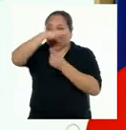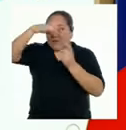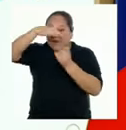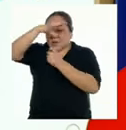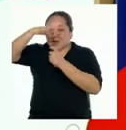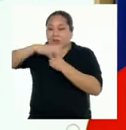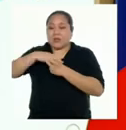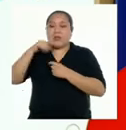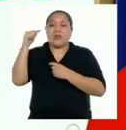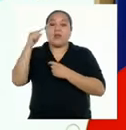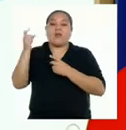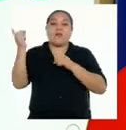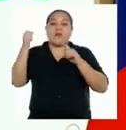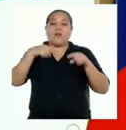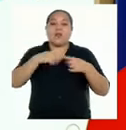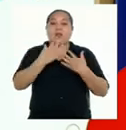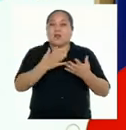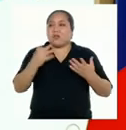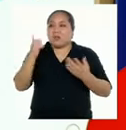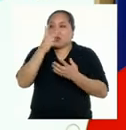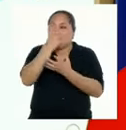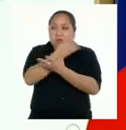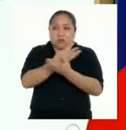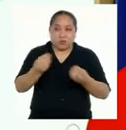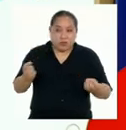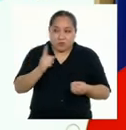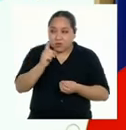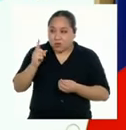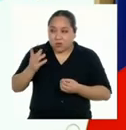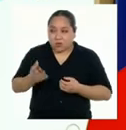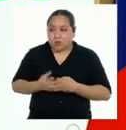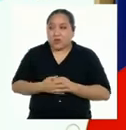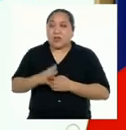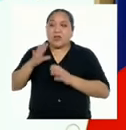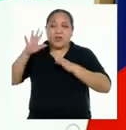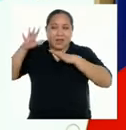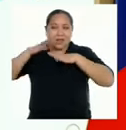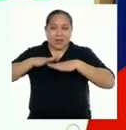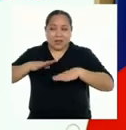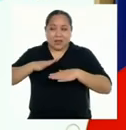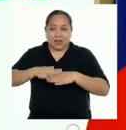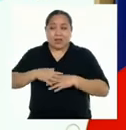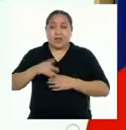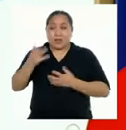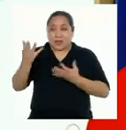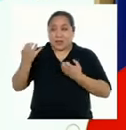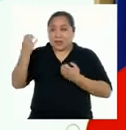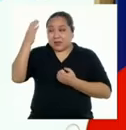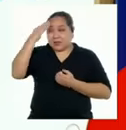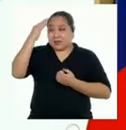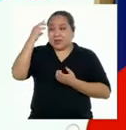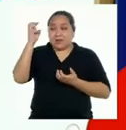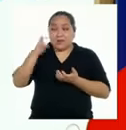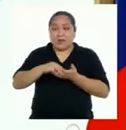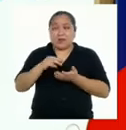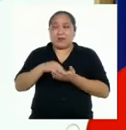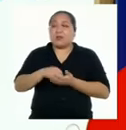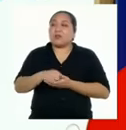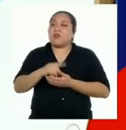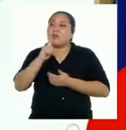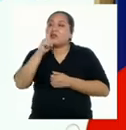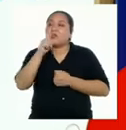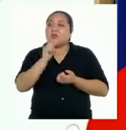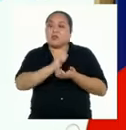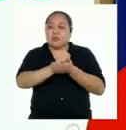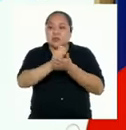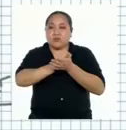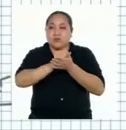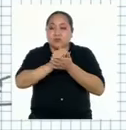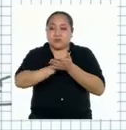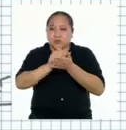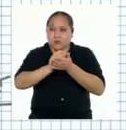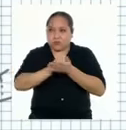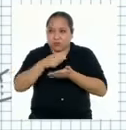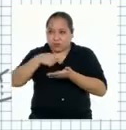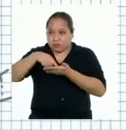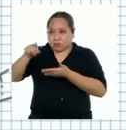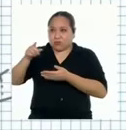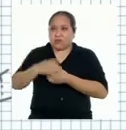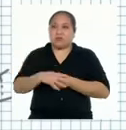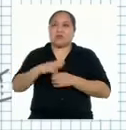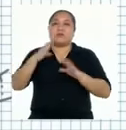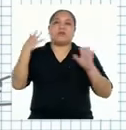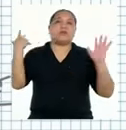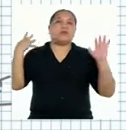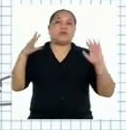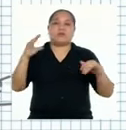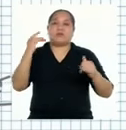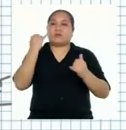agotan. Tranquilo, Tocino. Si quieres saber más, en un momento te puedo pasar un artículo que yo misma haré. Caso